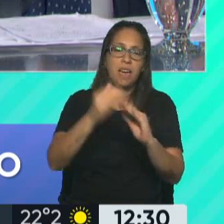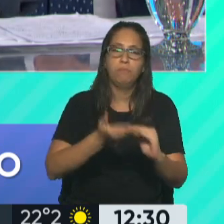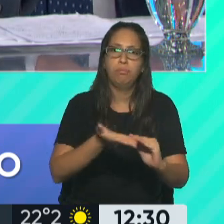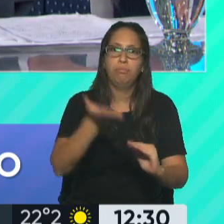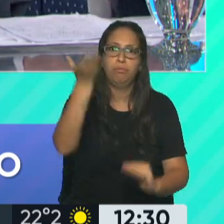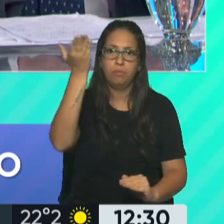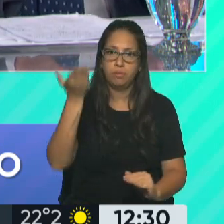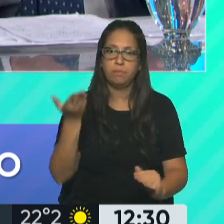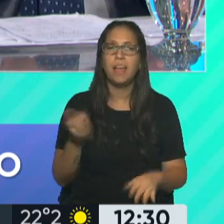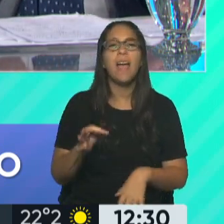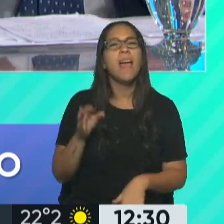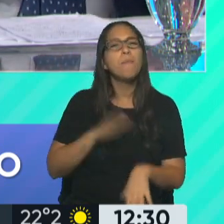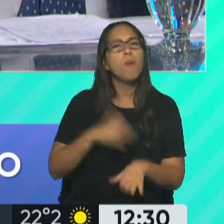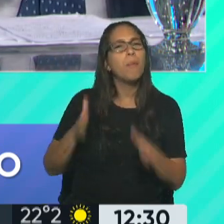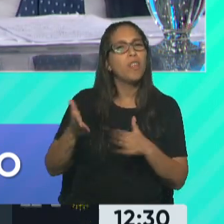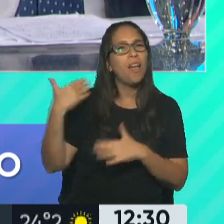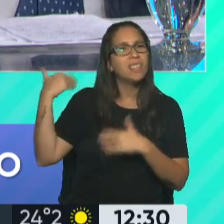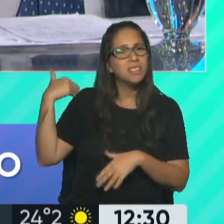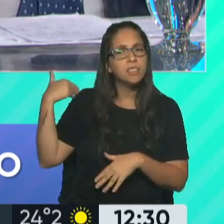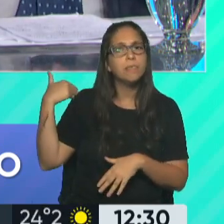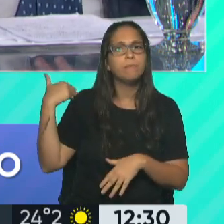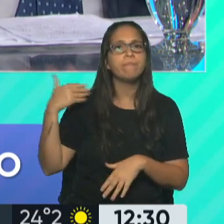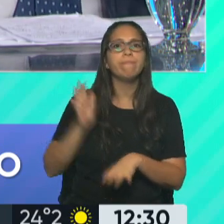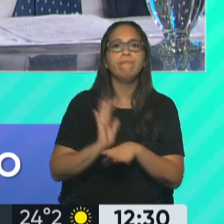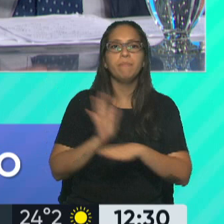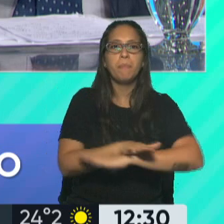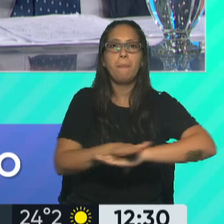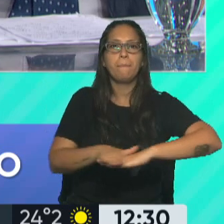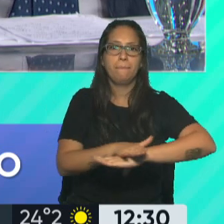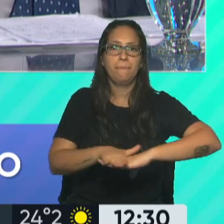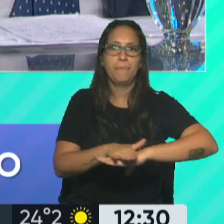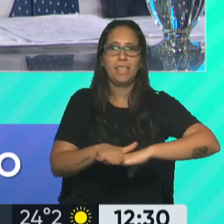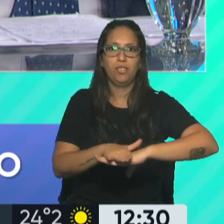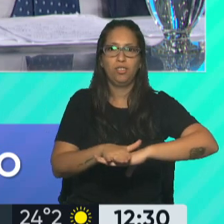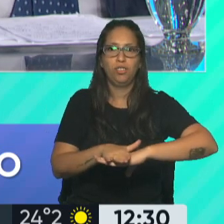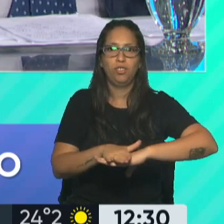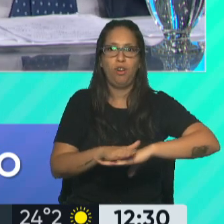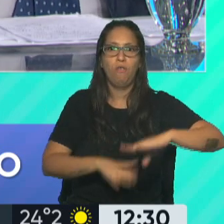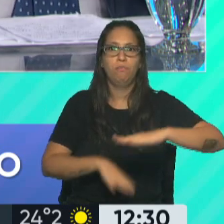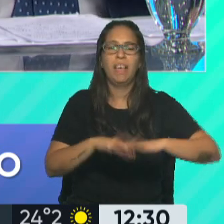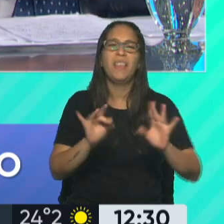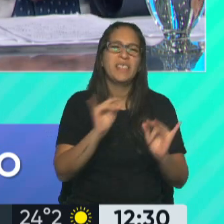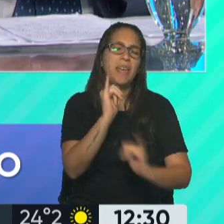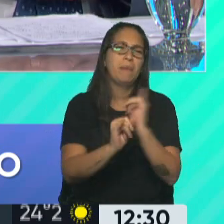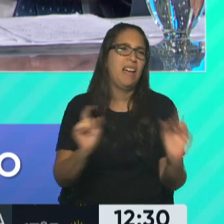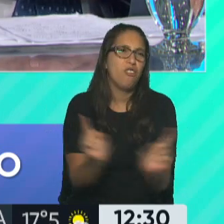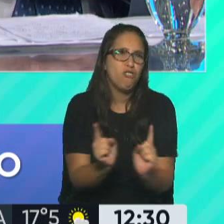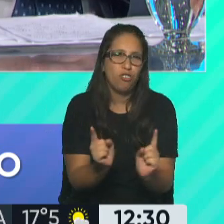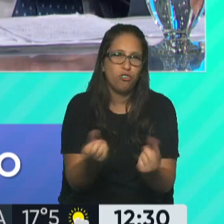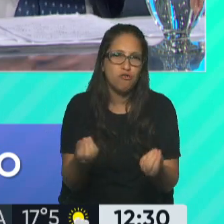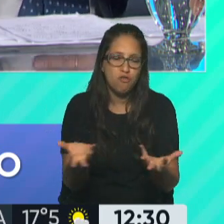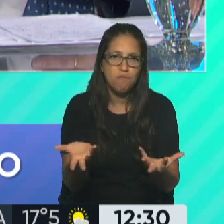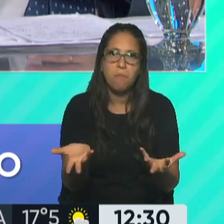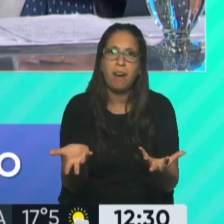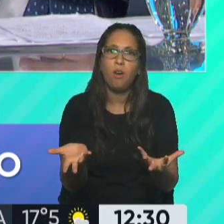el régimen anterior es que establecían un piso que no era mínimo no imponible, difícil de explicar rápidamente,